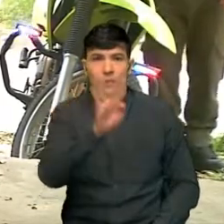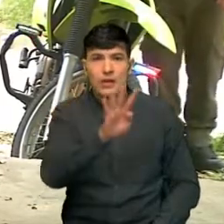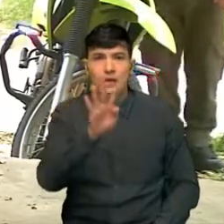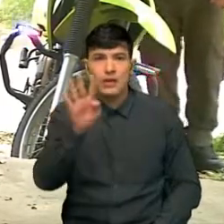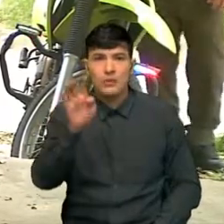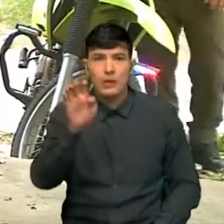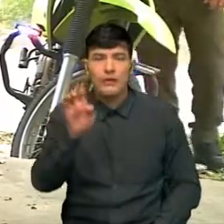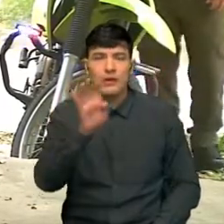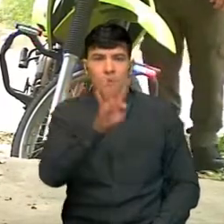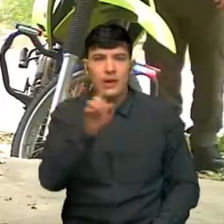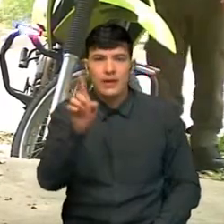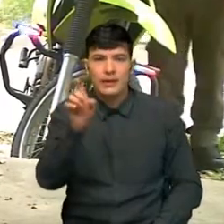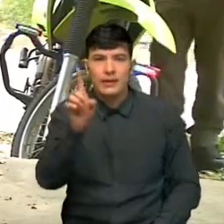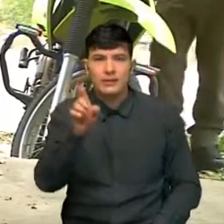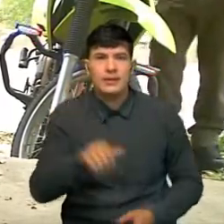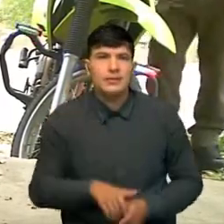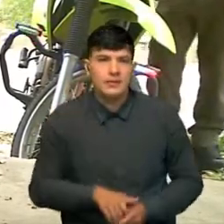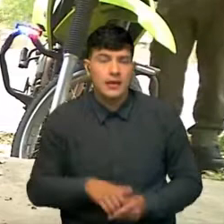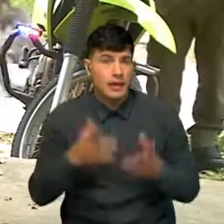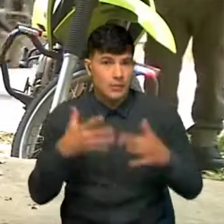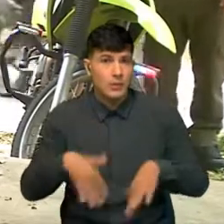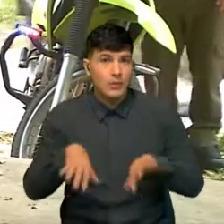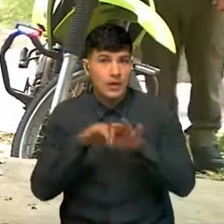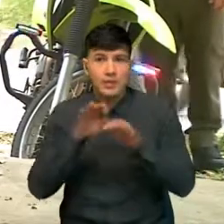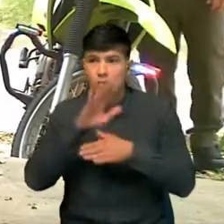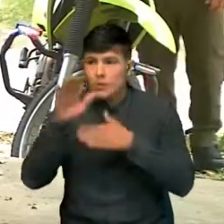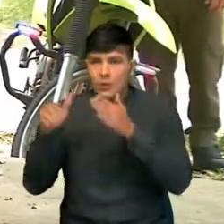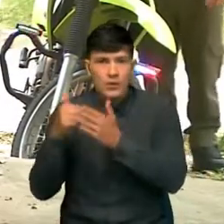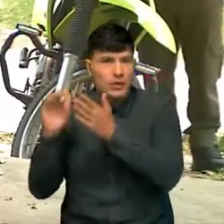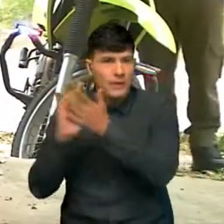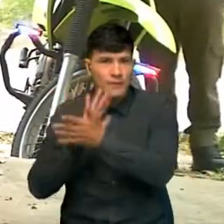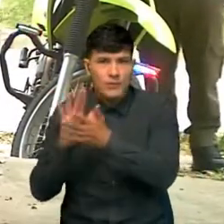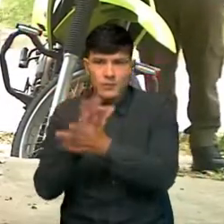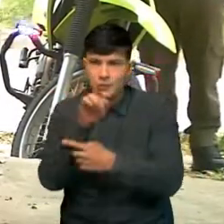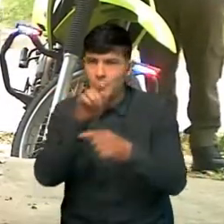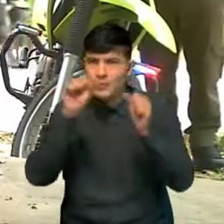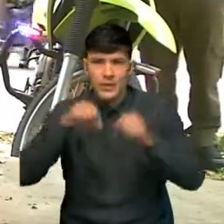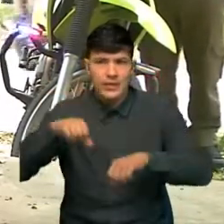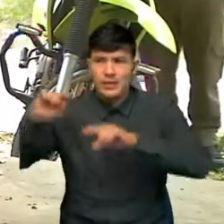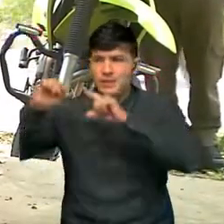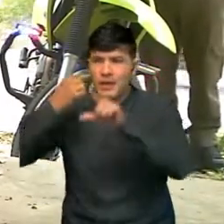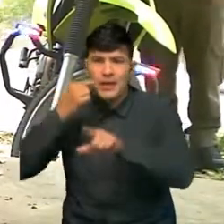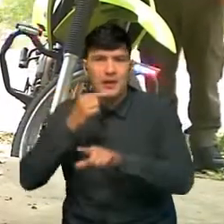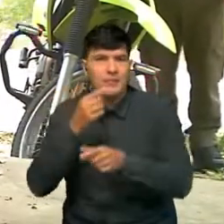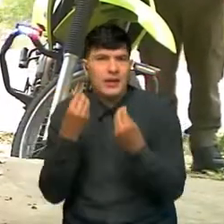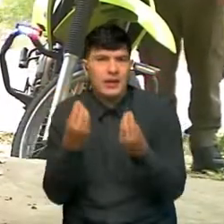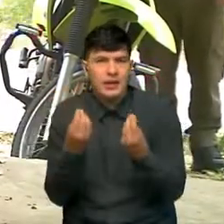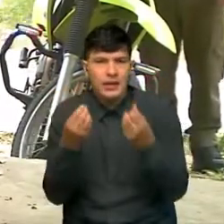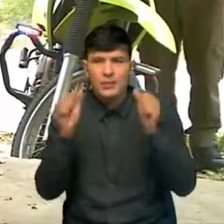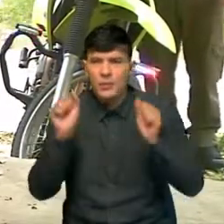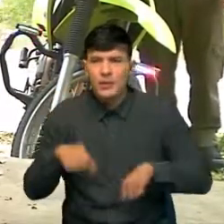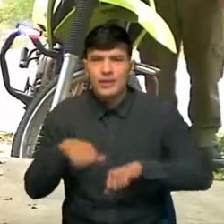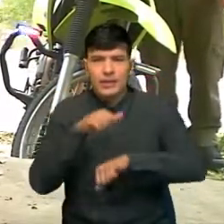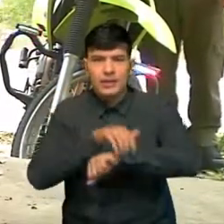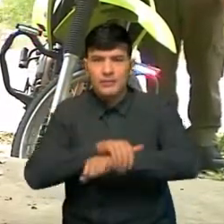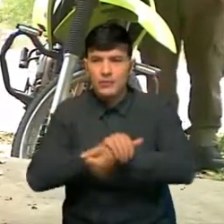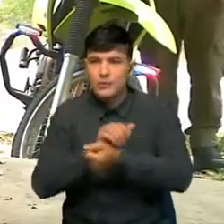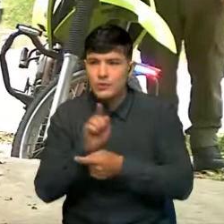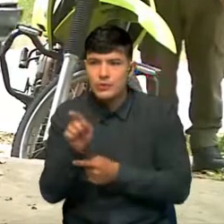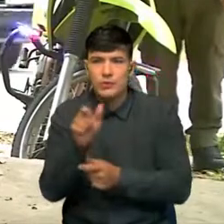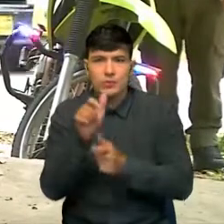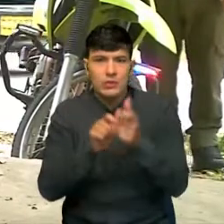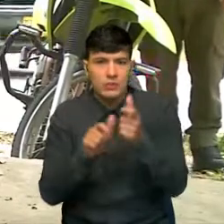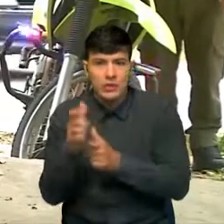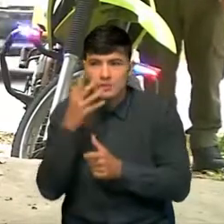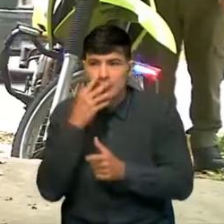320-304-4946. Es fundamental la información que ustedes nos den como ciudadanía para poder capturar a estos delincuentes